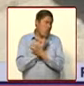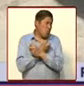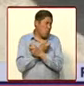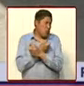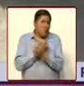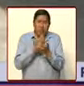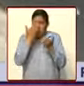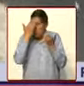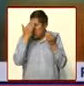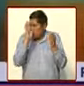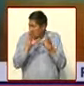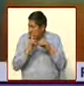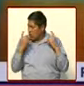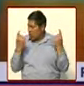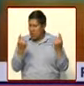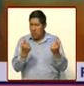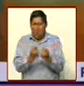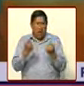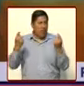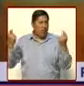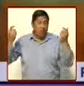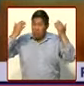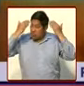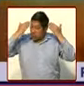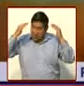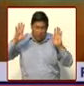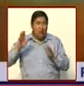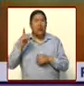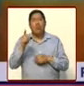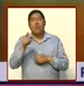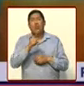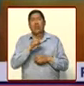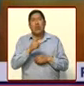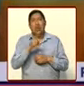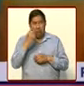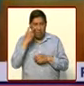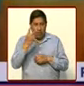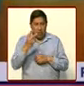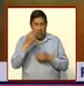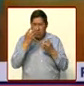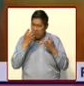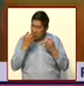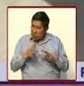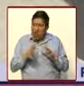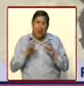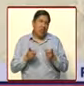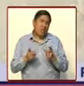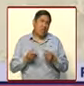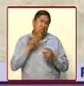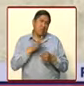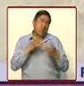qué departamento. Por favor, que me ayuden. Realmente estoy desesperada. Ya no quiero verme así.